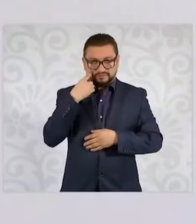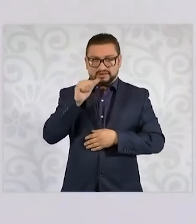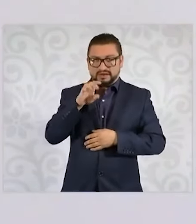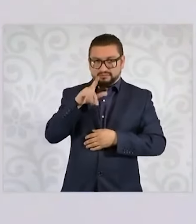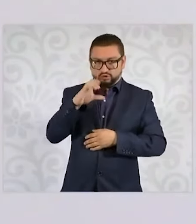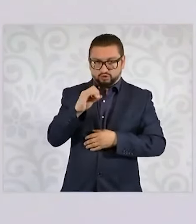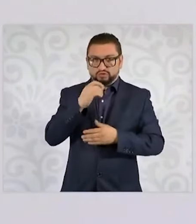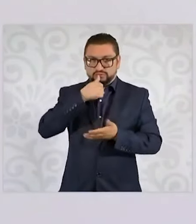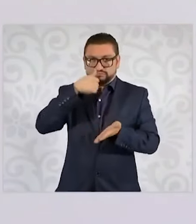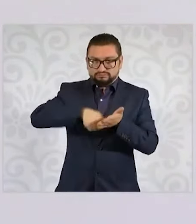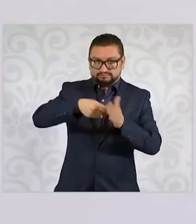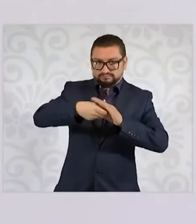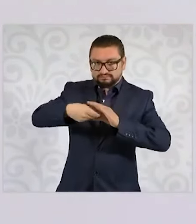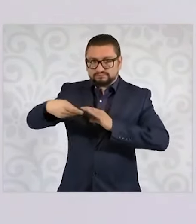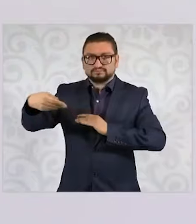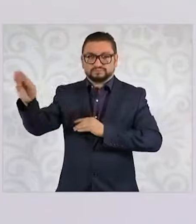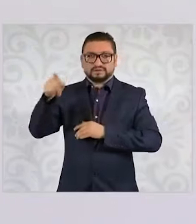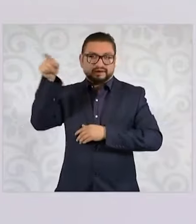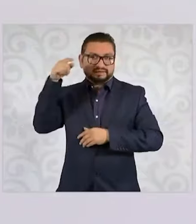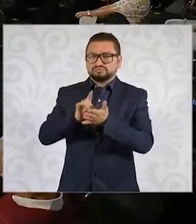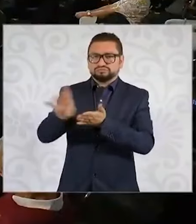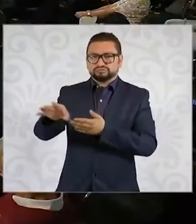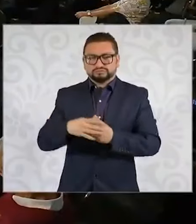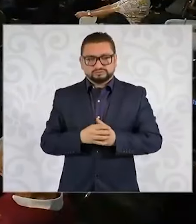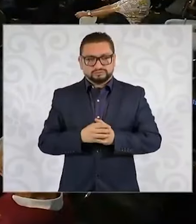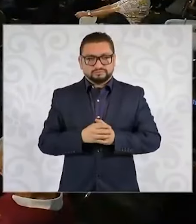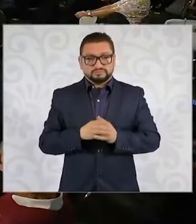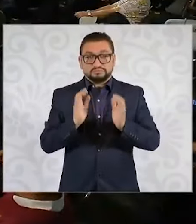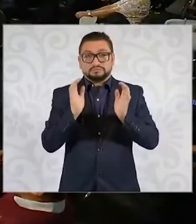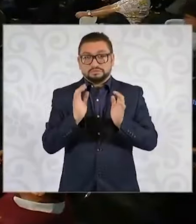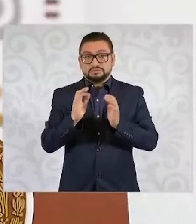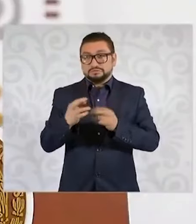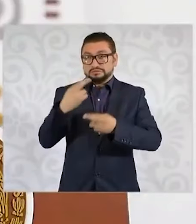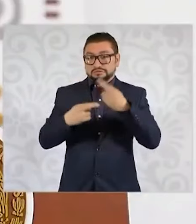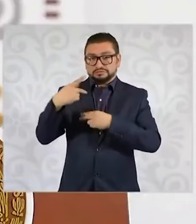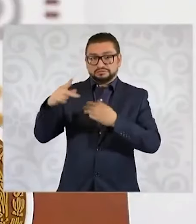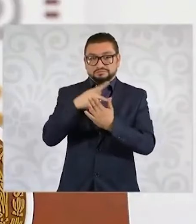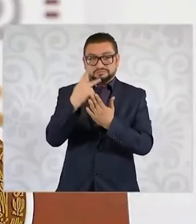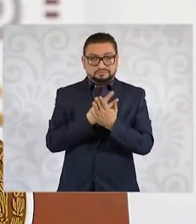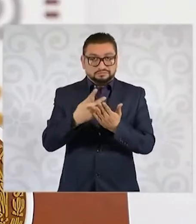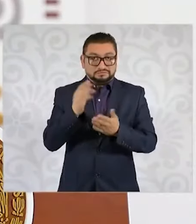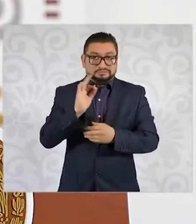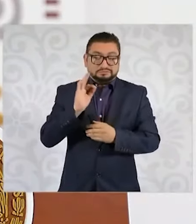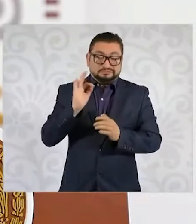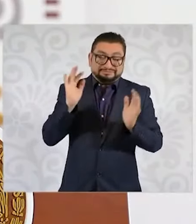que platicó del tema con la gobernadora de Baja California Marina del Pilar Ávila pues que le regrese en su programa no